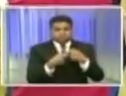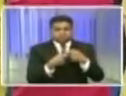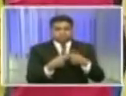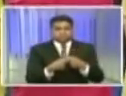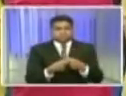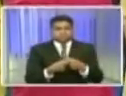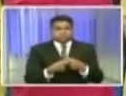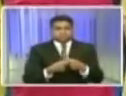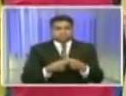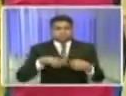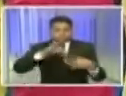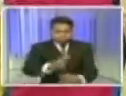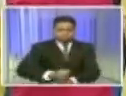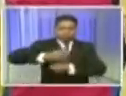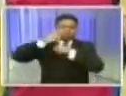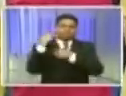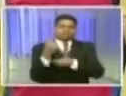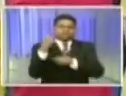y fusil.